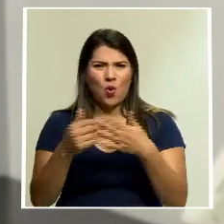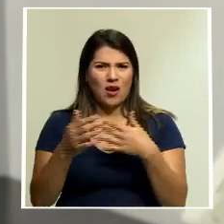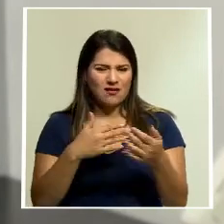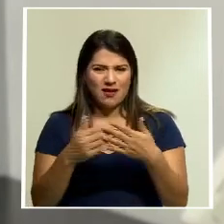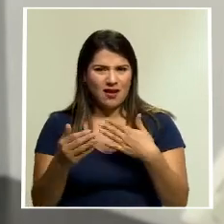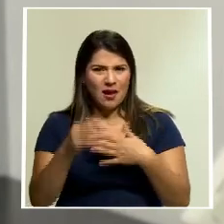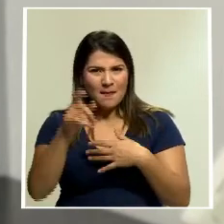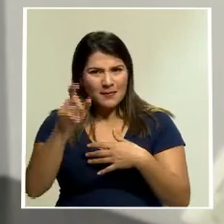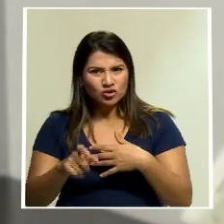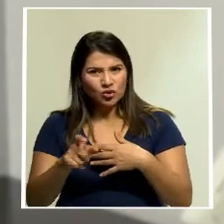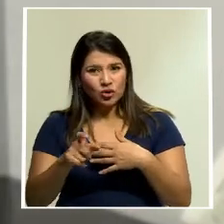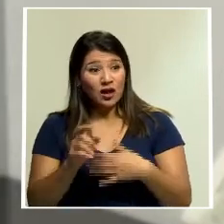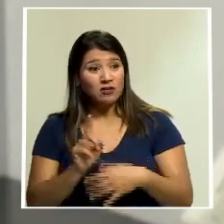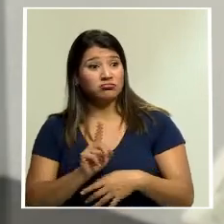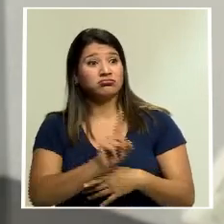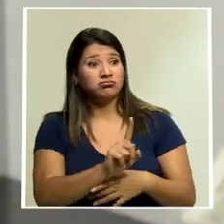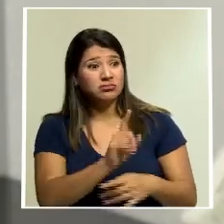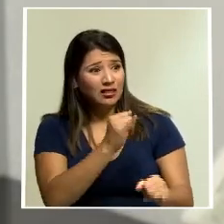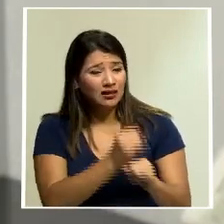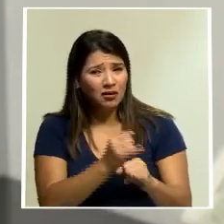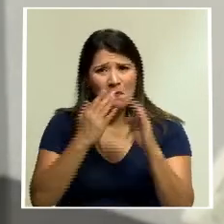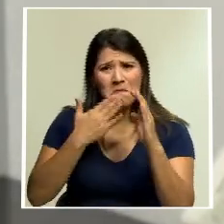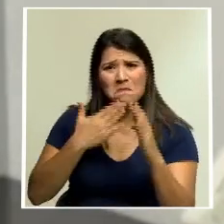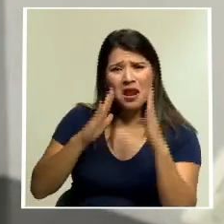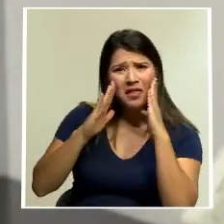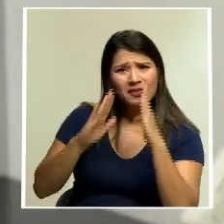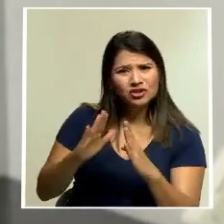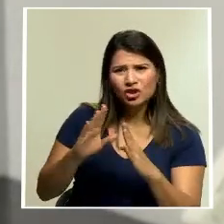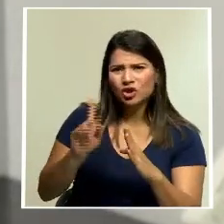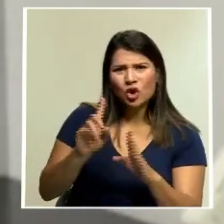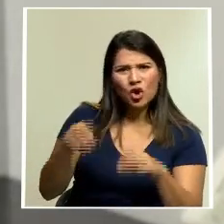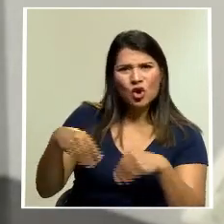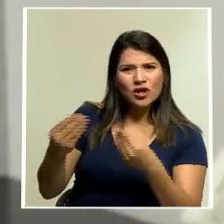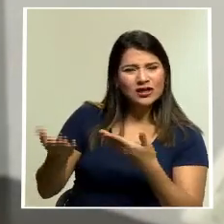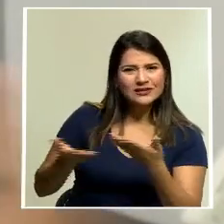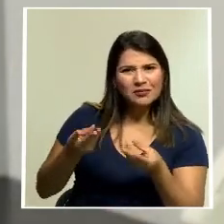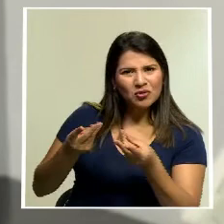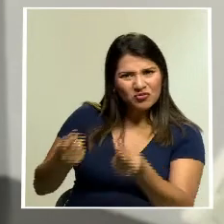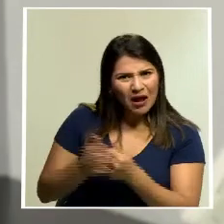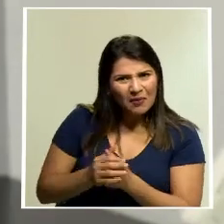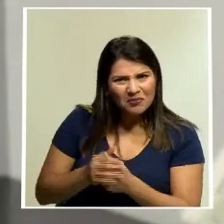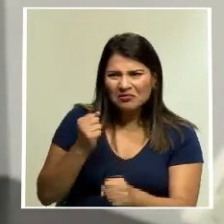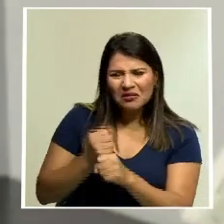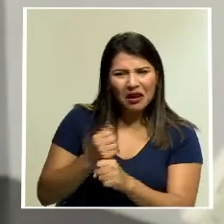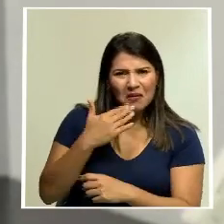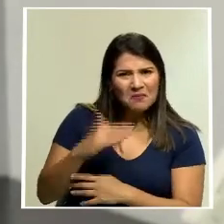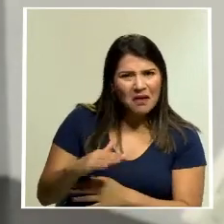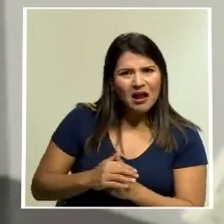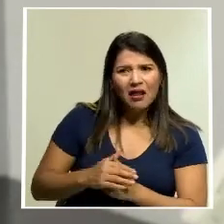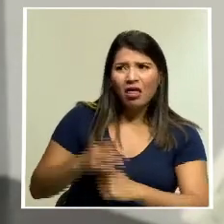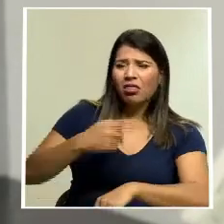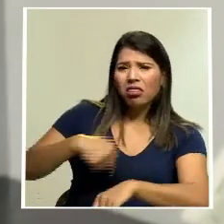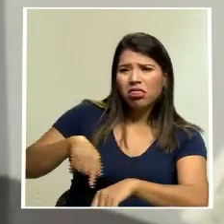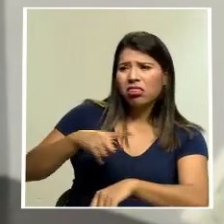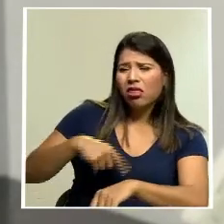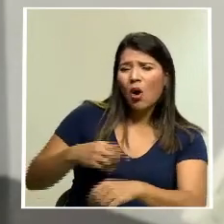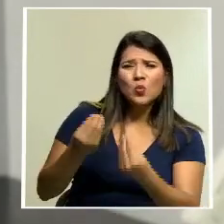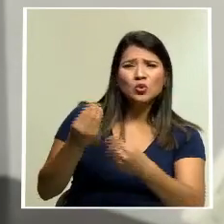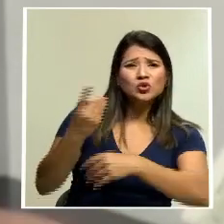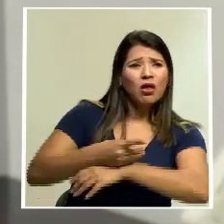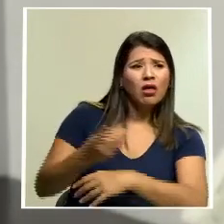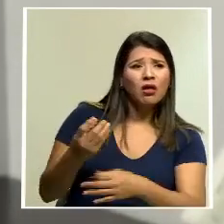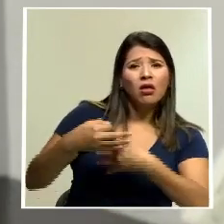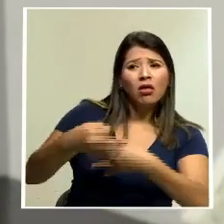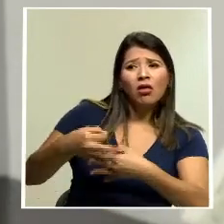llegar a una institución y que lo atiendan mal, que no le brindan un servicio rápido, que sean ineficientes, que duren varios días dándole